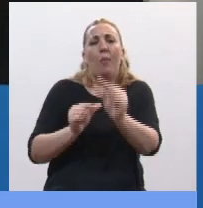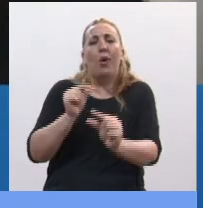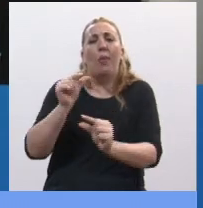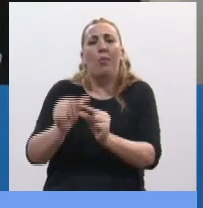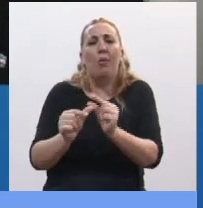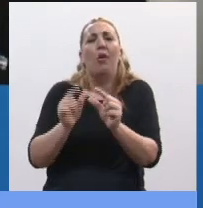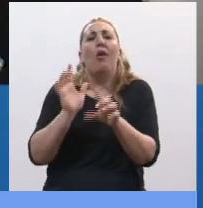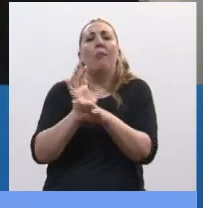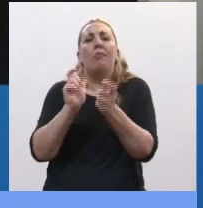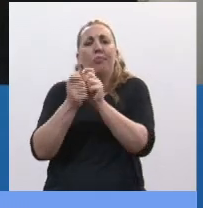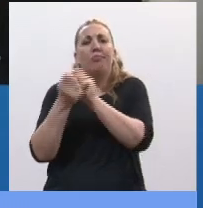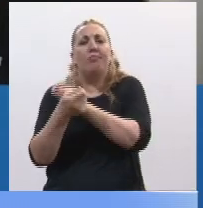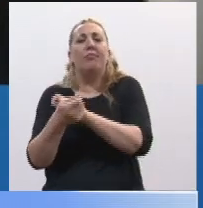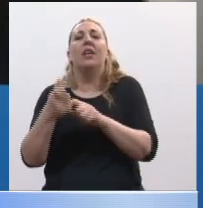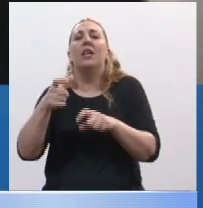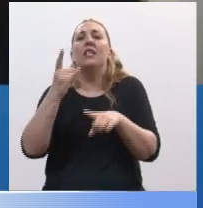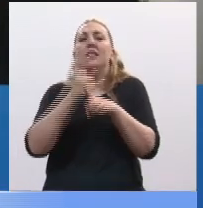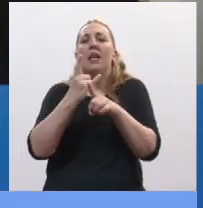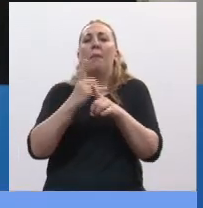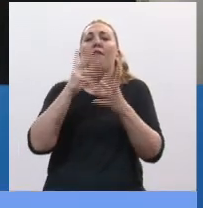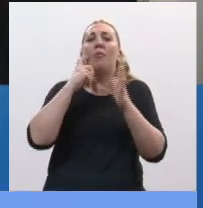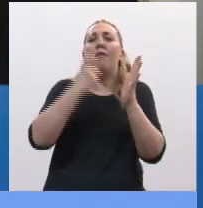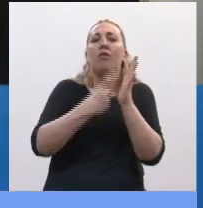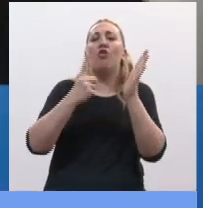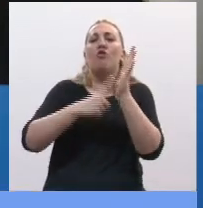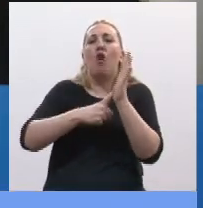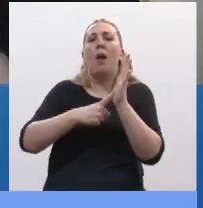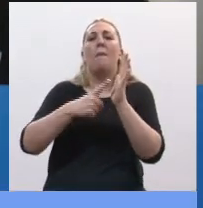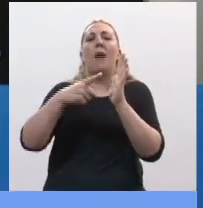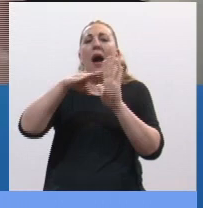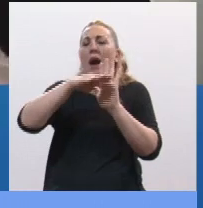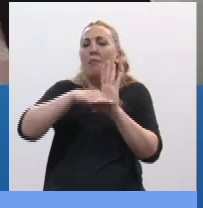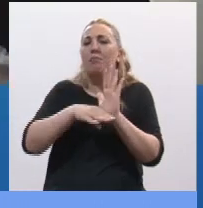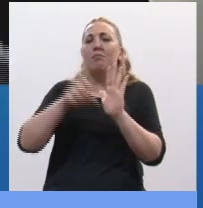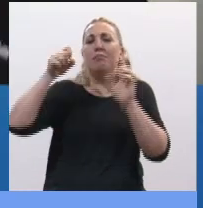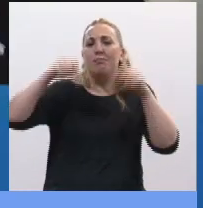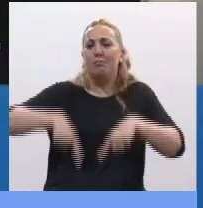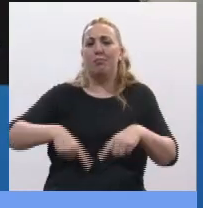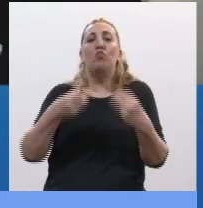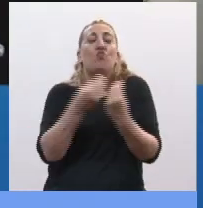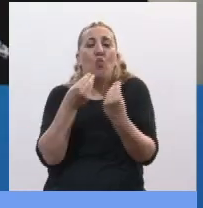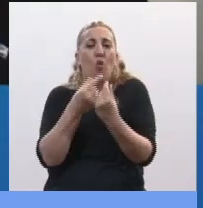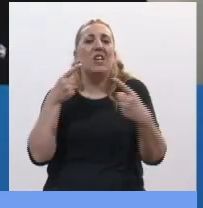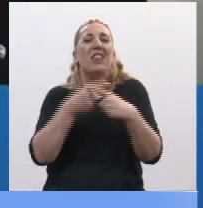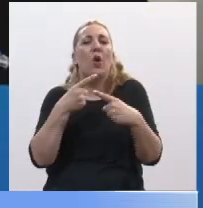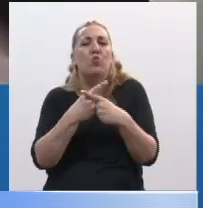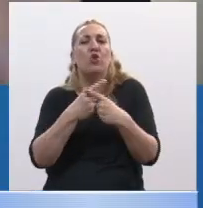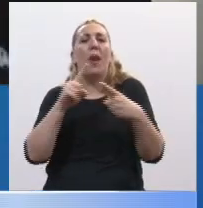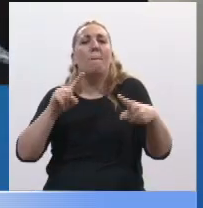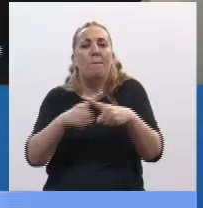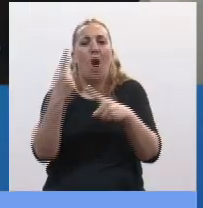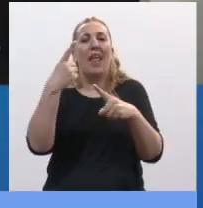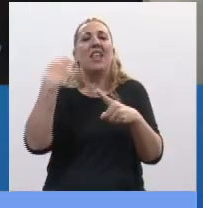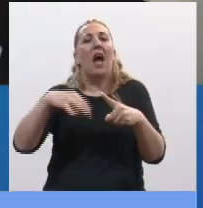en cada sesión en exégetas de las normas del reglamento interno de la Cámara. Y muchas de las discusiones políticas